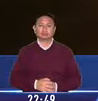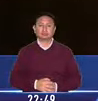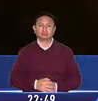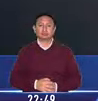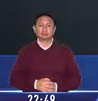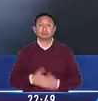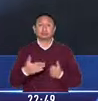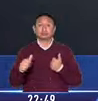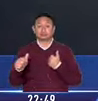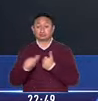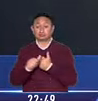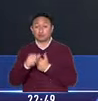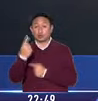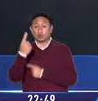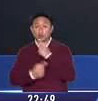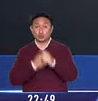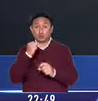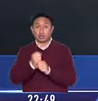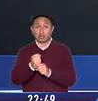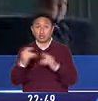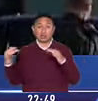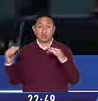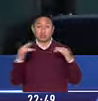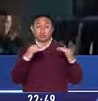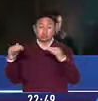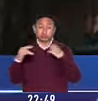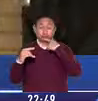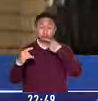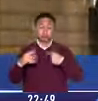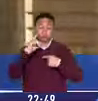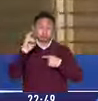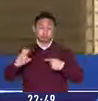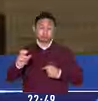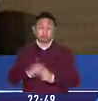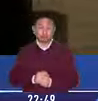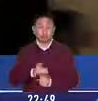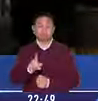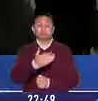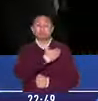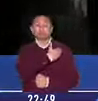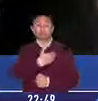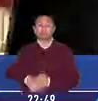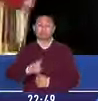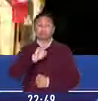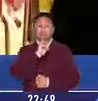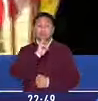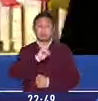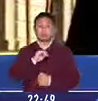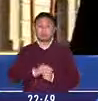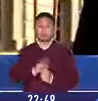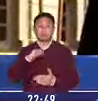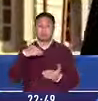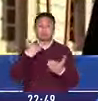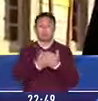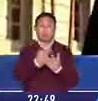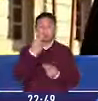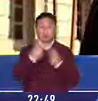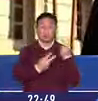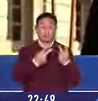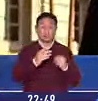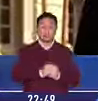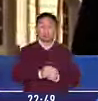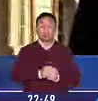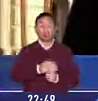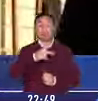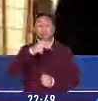de cumplirse un año de la invasión rusa a Ucrania, el presidente estadounidense Joe Biden visitó la ciudad de